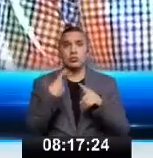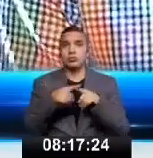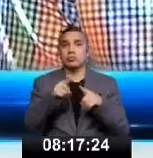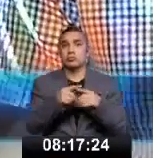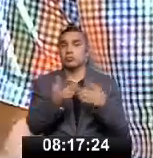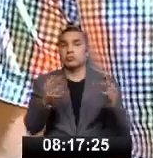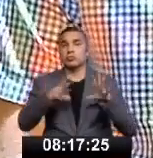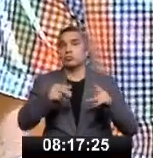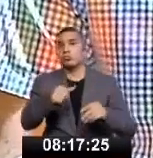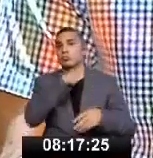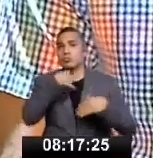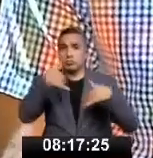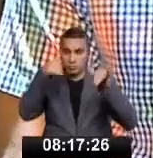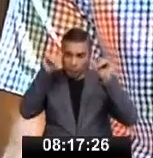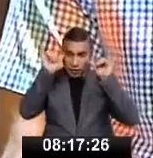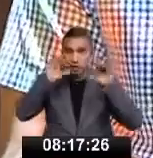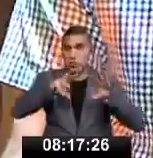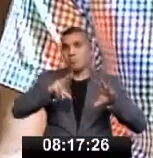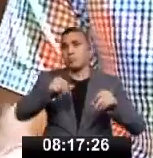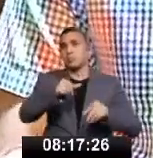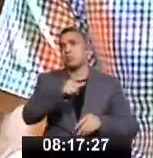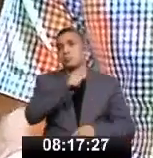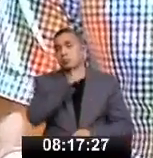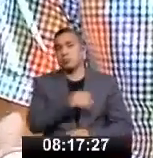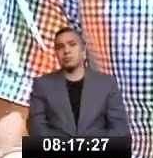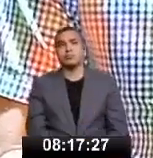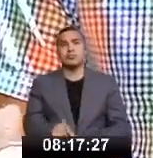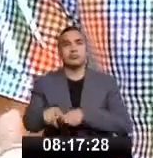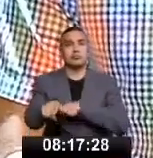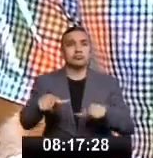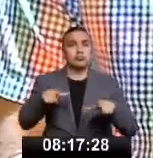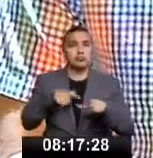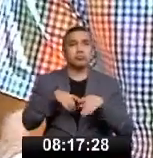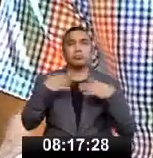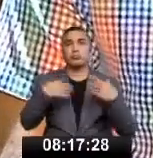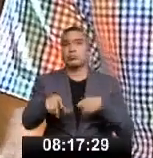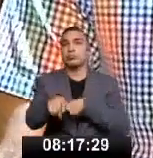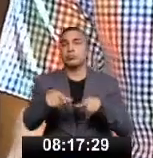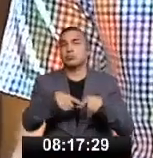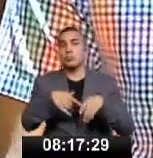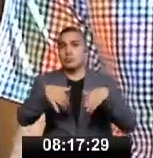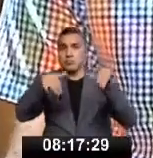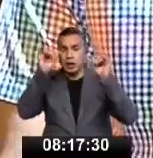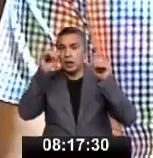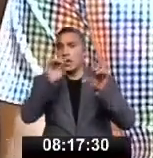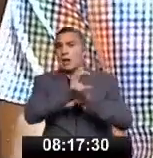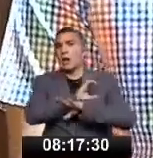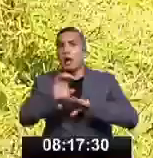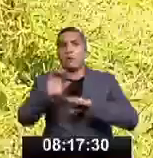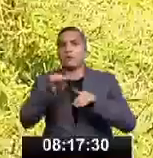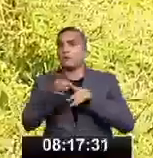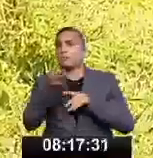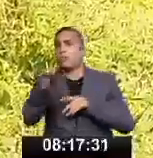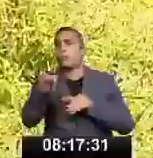de robo de ganado o delincuencia en el sector rural, ganadero, campesino en